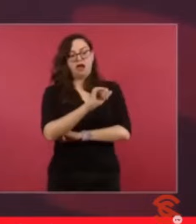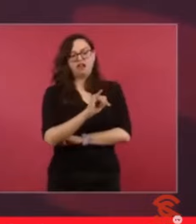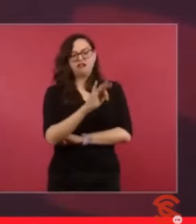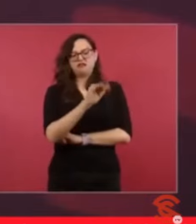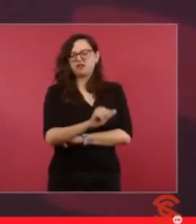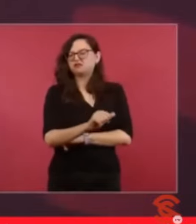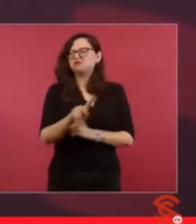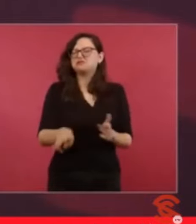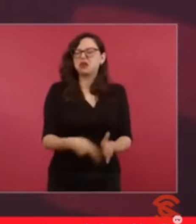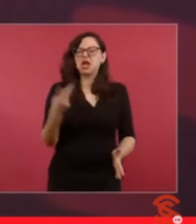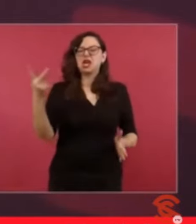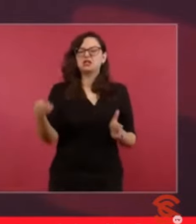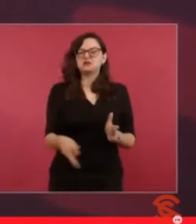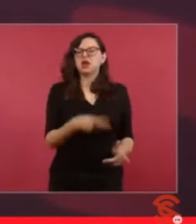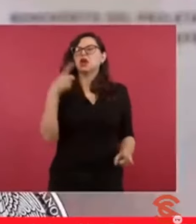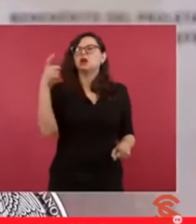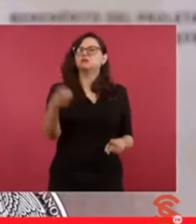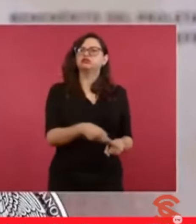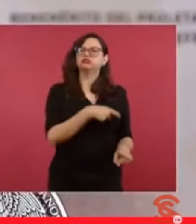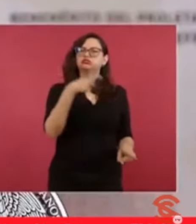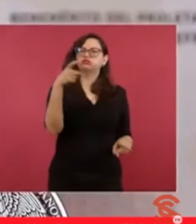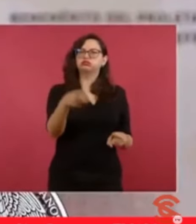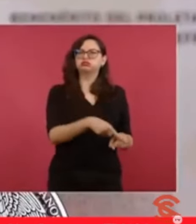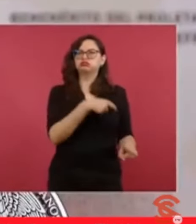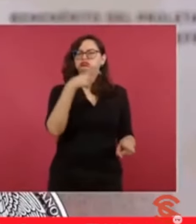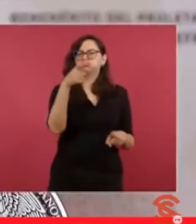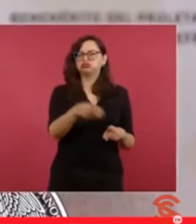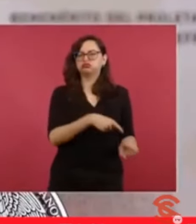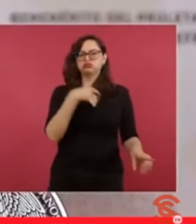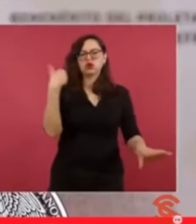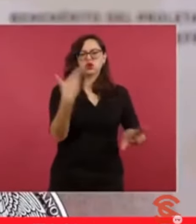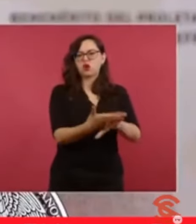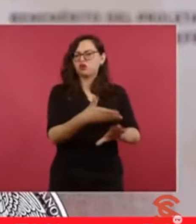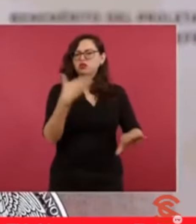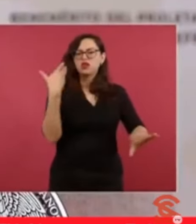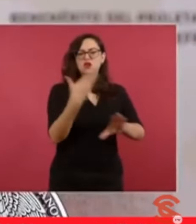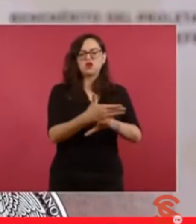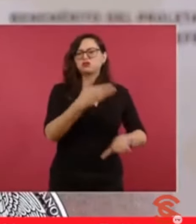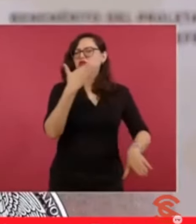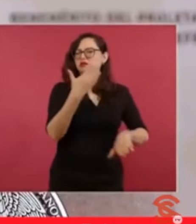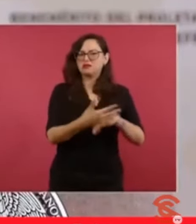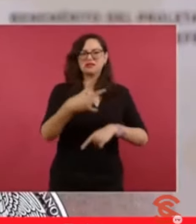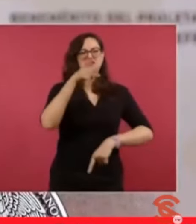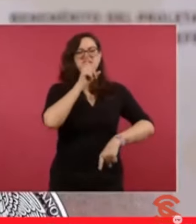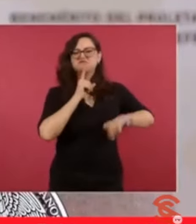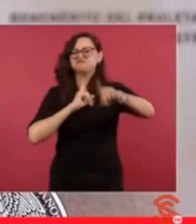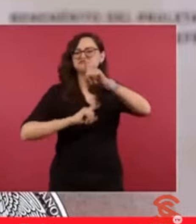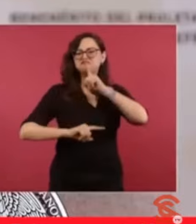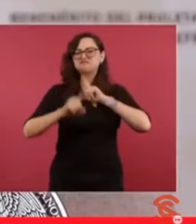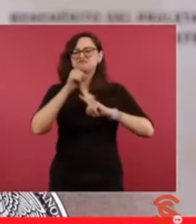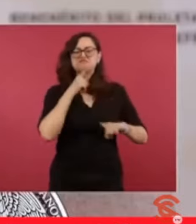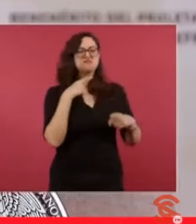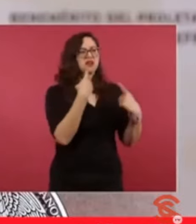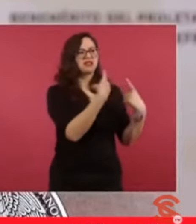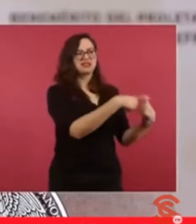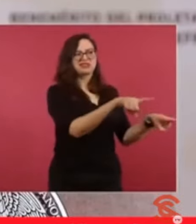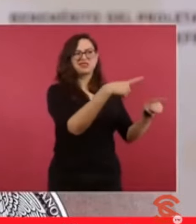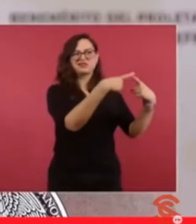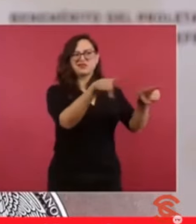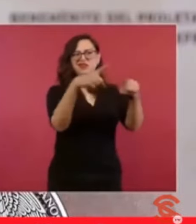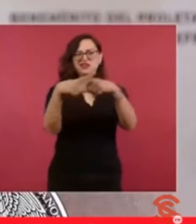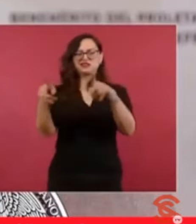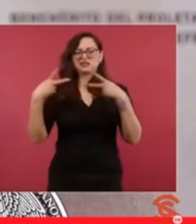burlas, descalificaciones y mentiras de opinadores, periodistas, medios de comunicación, personajes de la